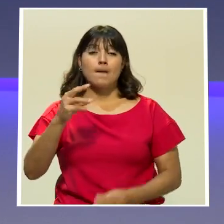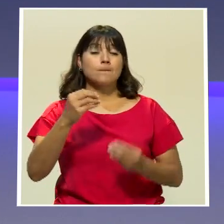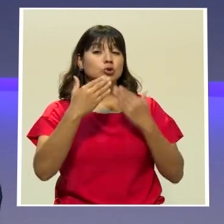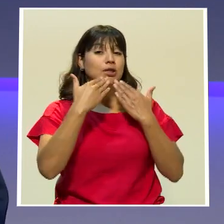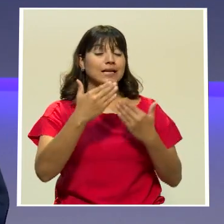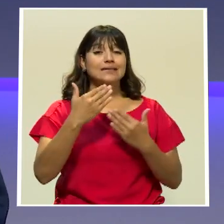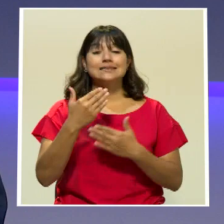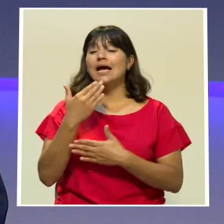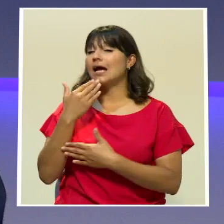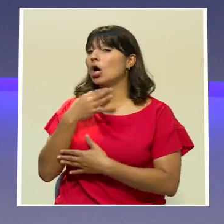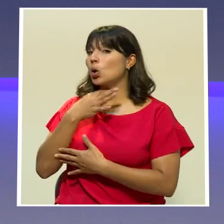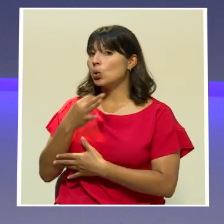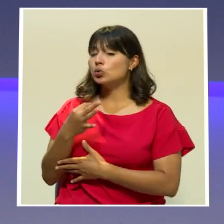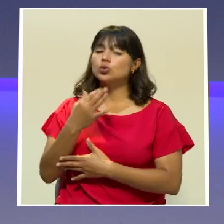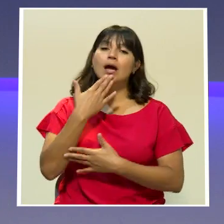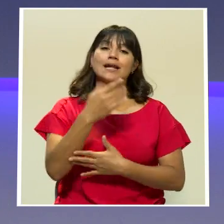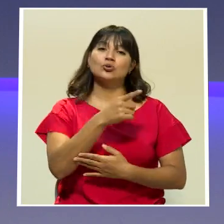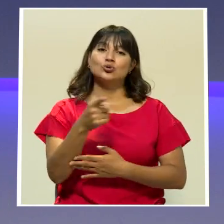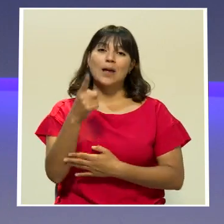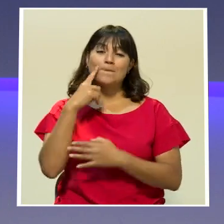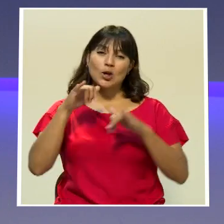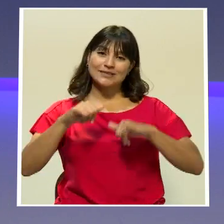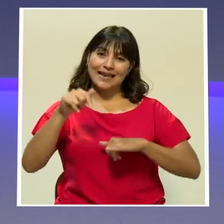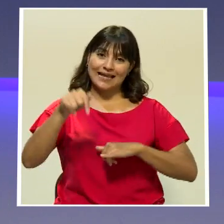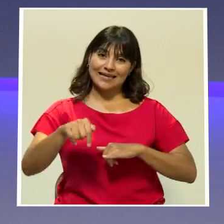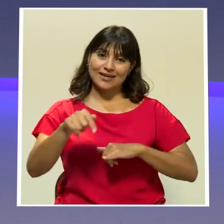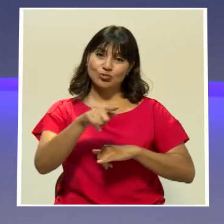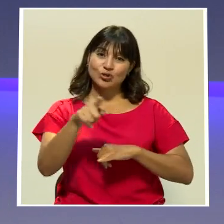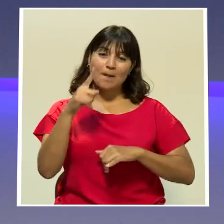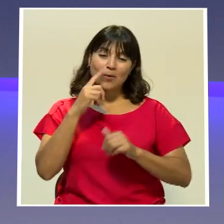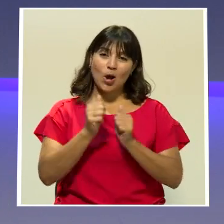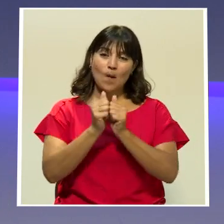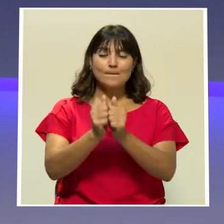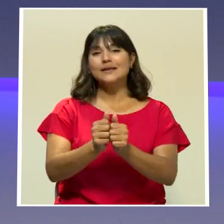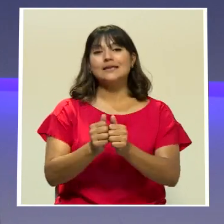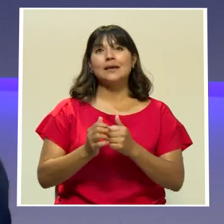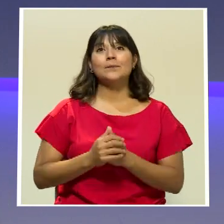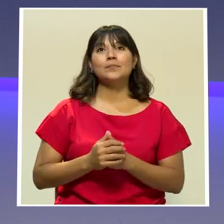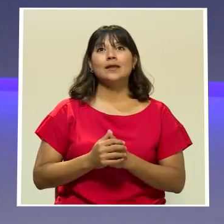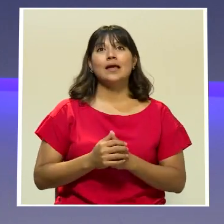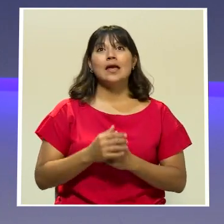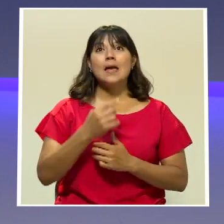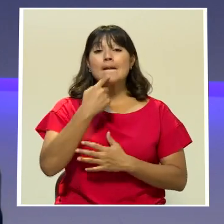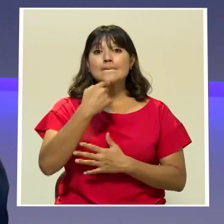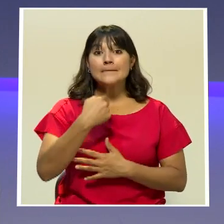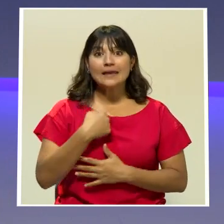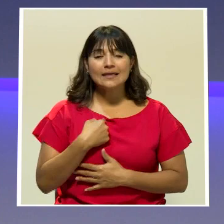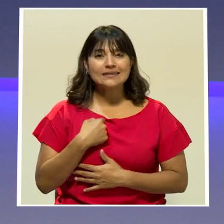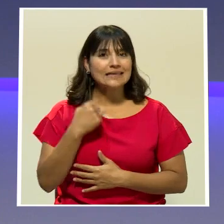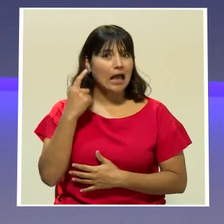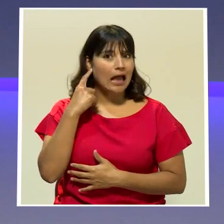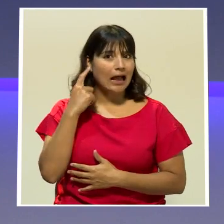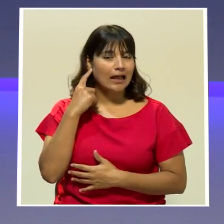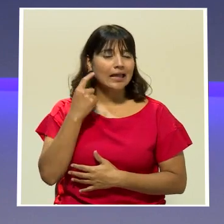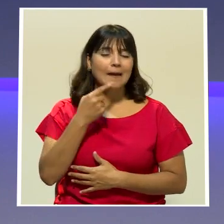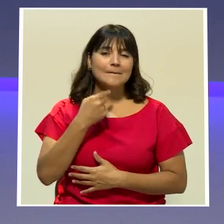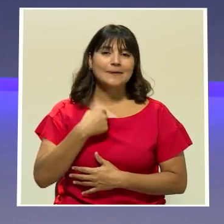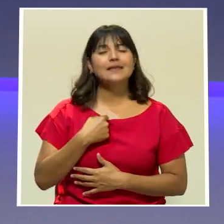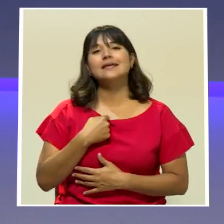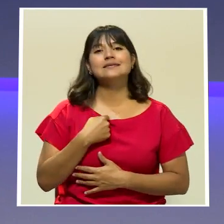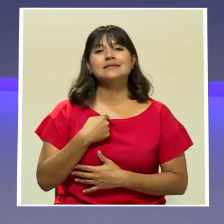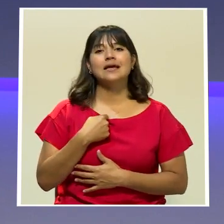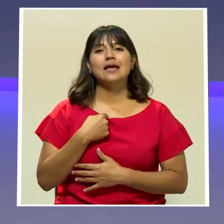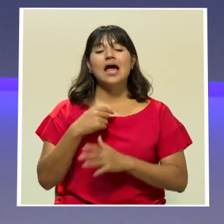ustedes por estar ahí, por acompañarnos, por seguirnos la pista. Me dicen al oído que